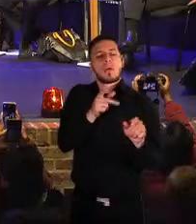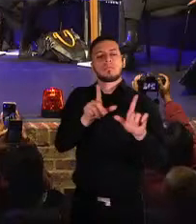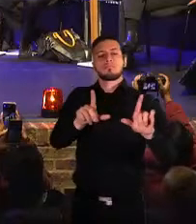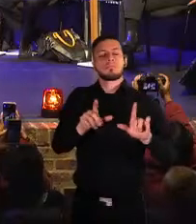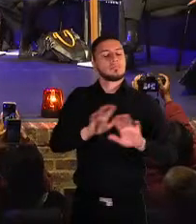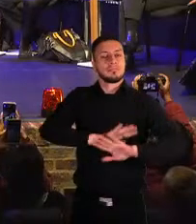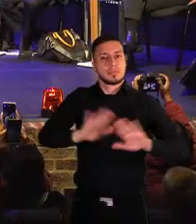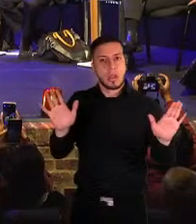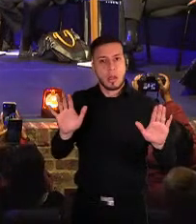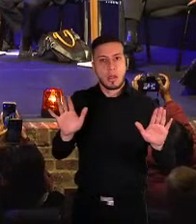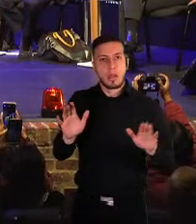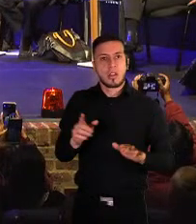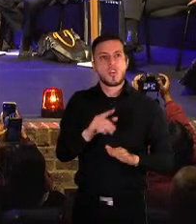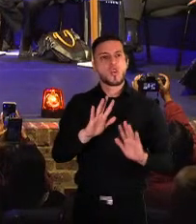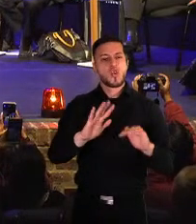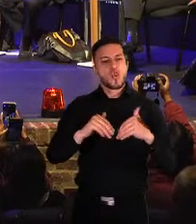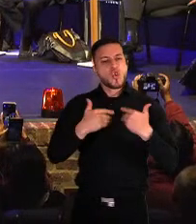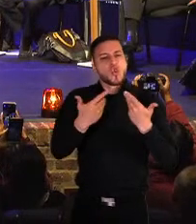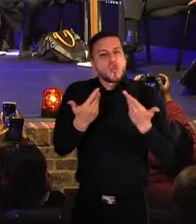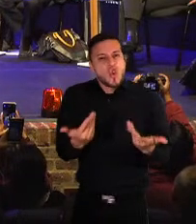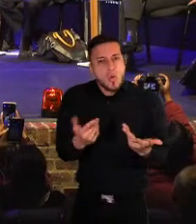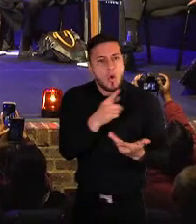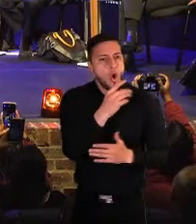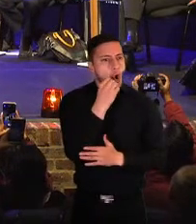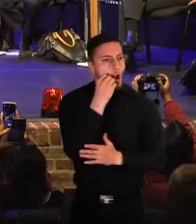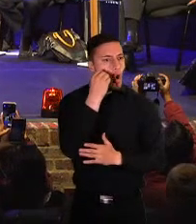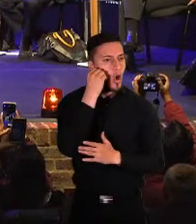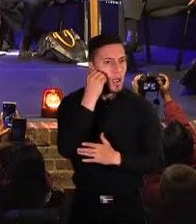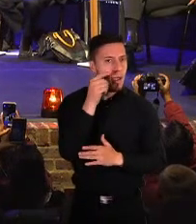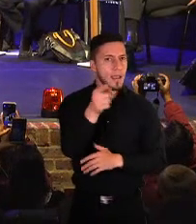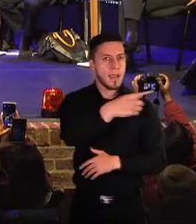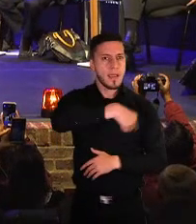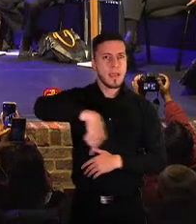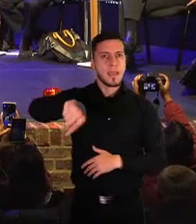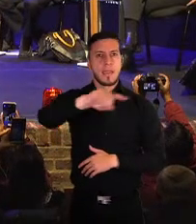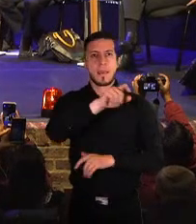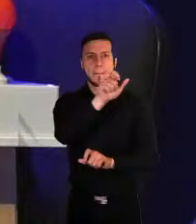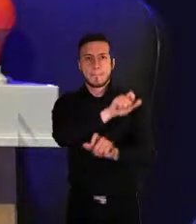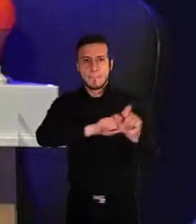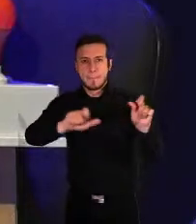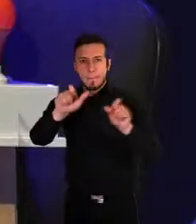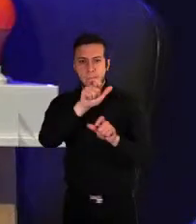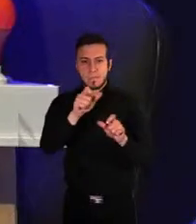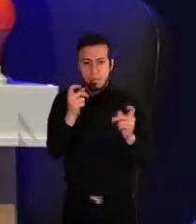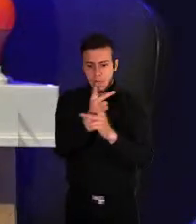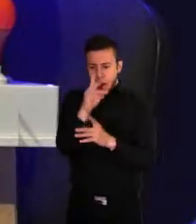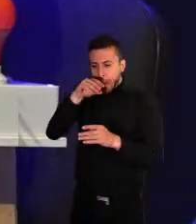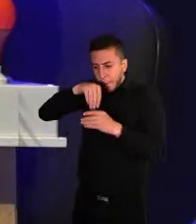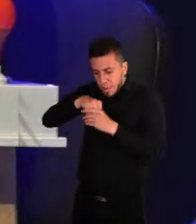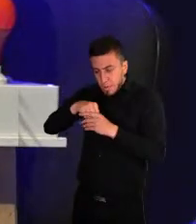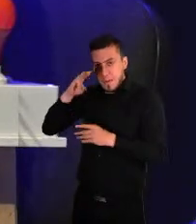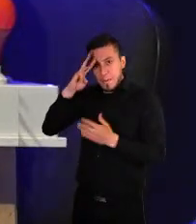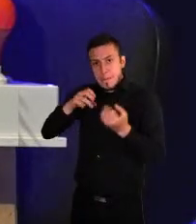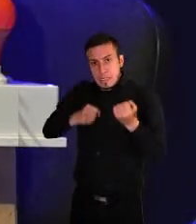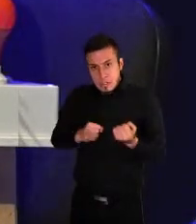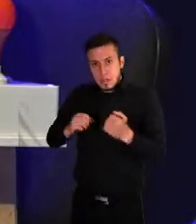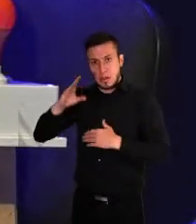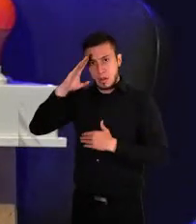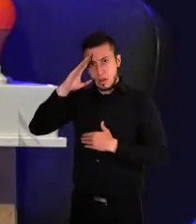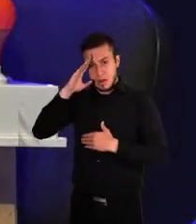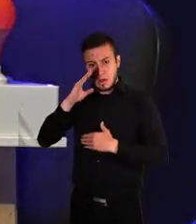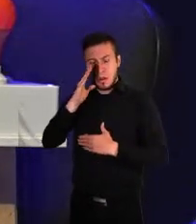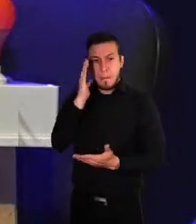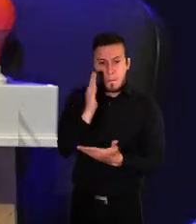qué manera se ha reconstruido el hogar de las familias de las víctimas dentro de la fuerza pública que han caído